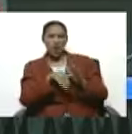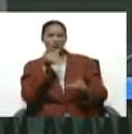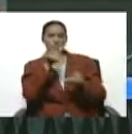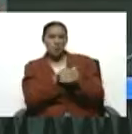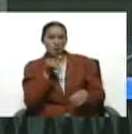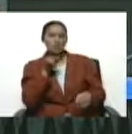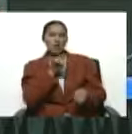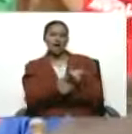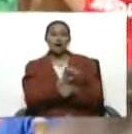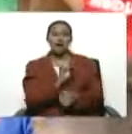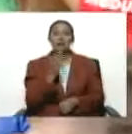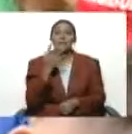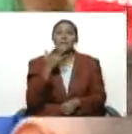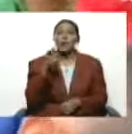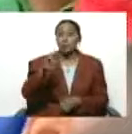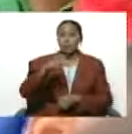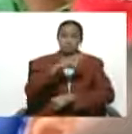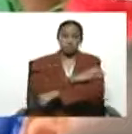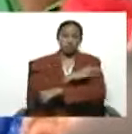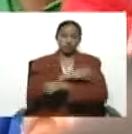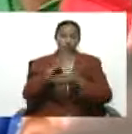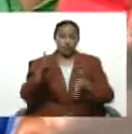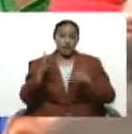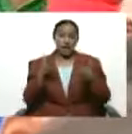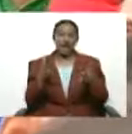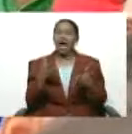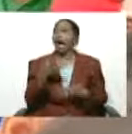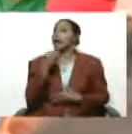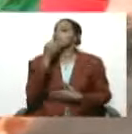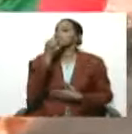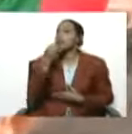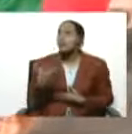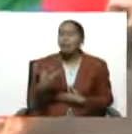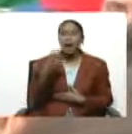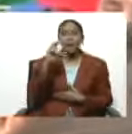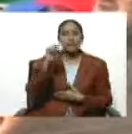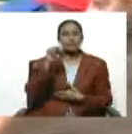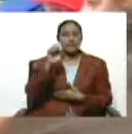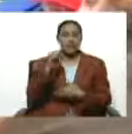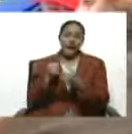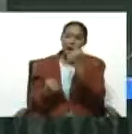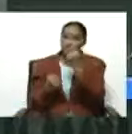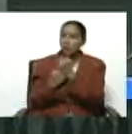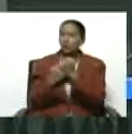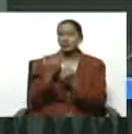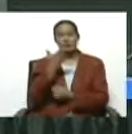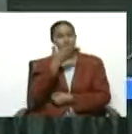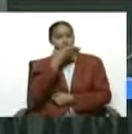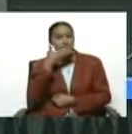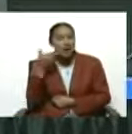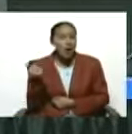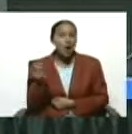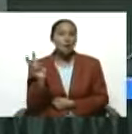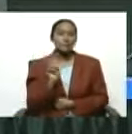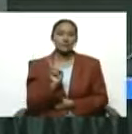Cuando ellos ganan, dicen qué bueno este CNE, es lo mejor que había en Venezuela.